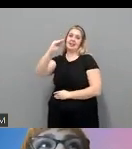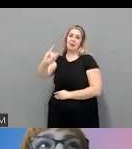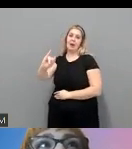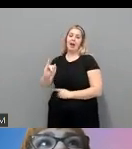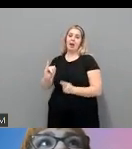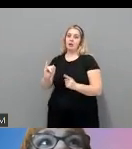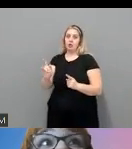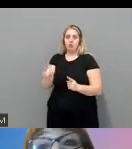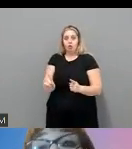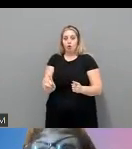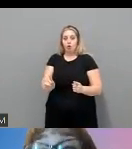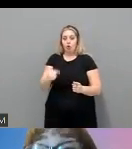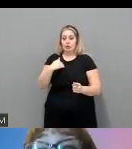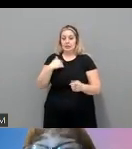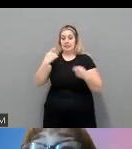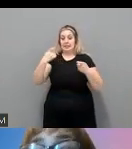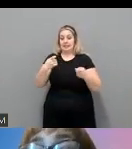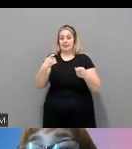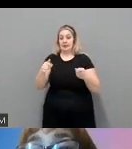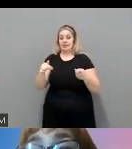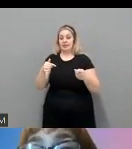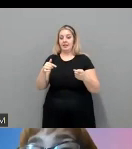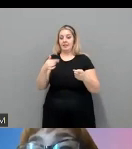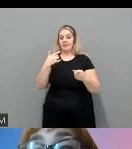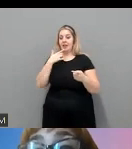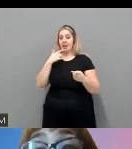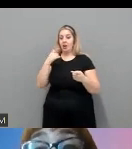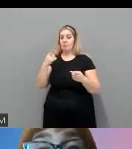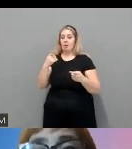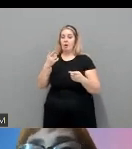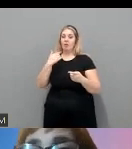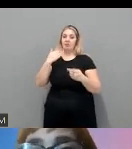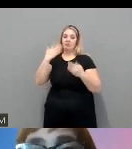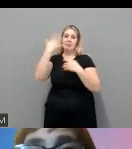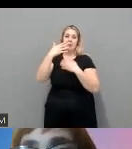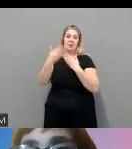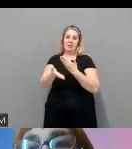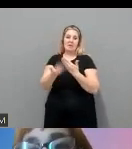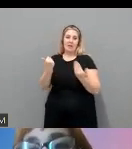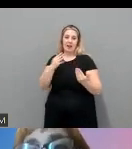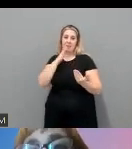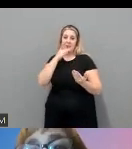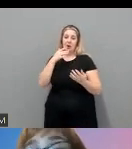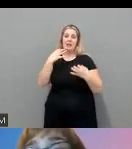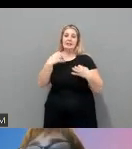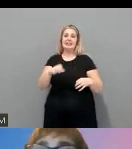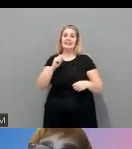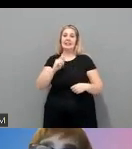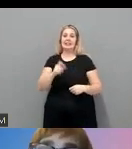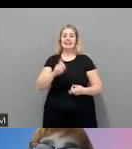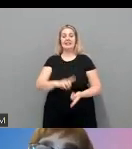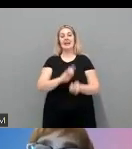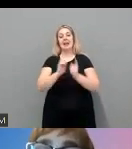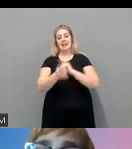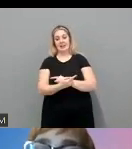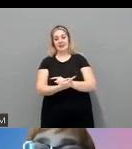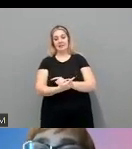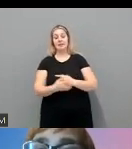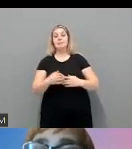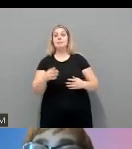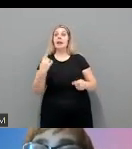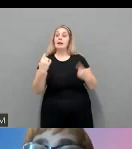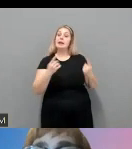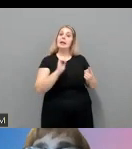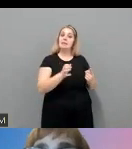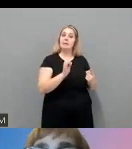siempre trato de desmitificar esta cuestión porque normalmente es al revés, ¿vale? A veces sí que es verdad que se